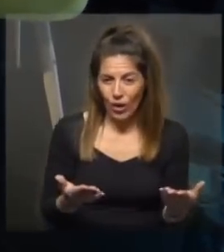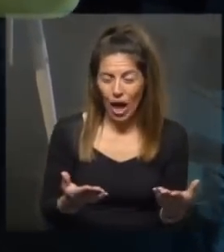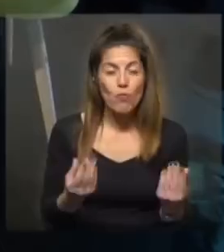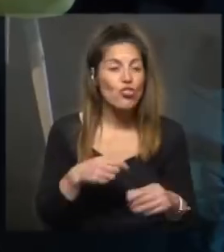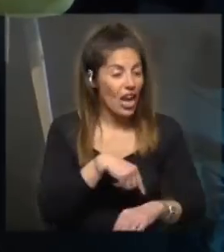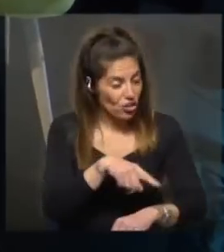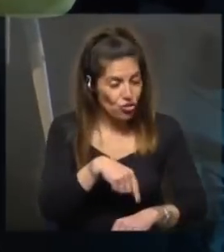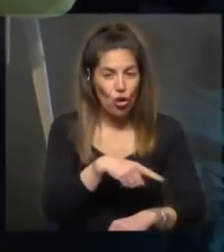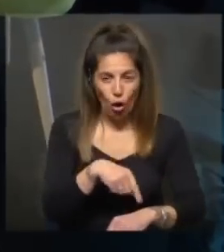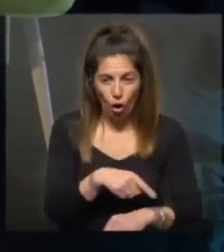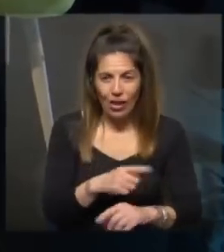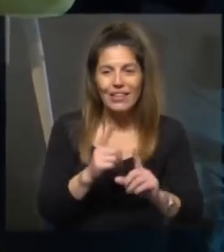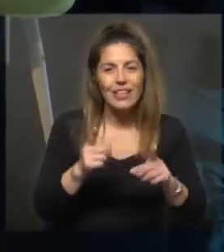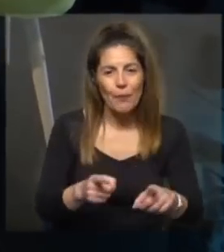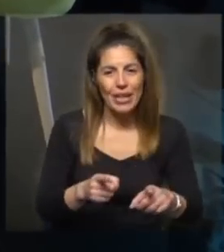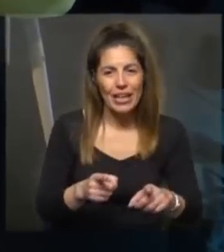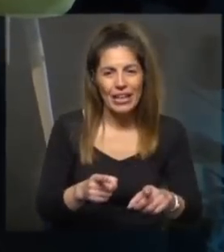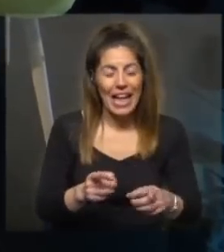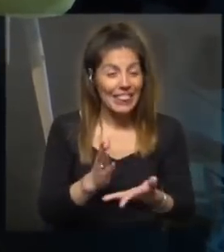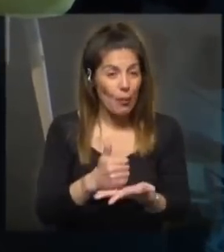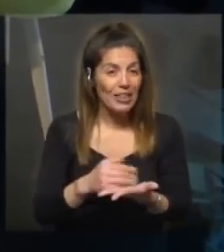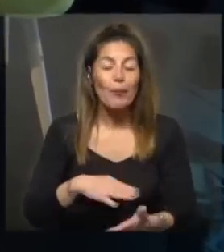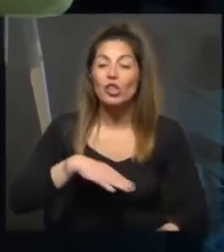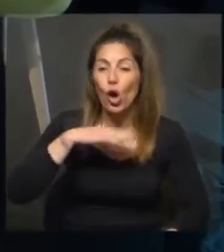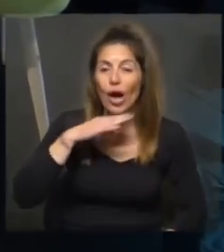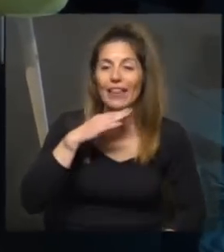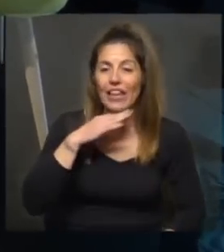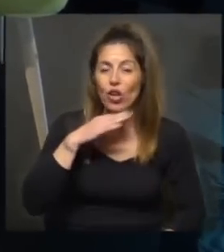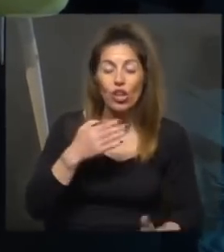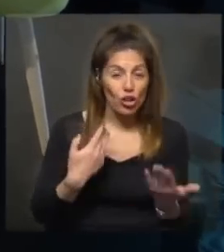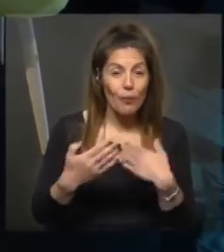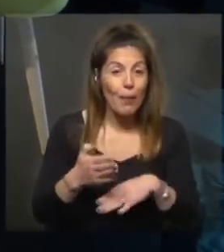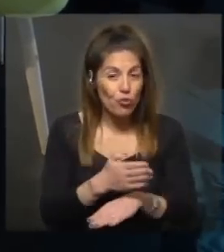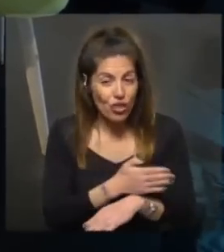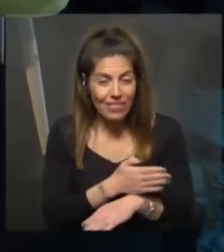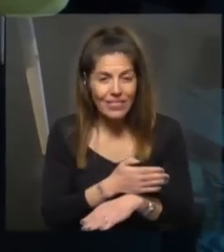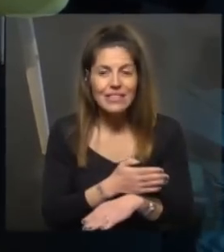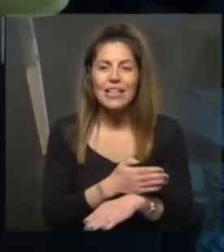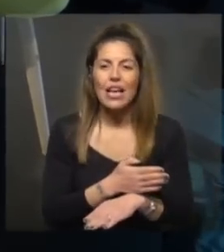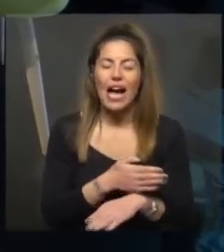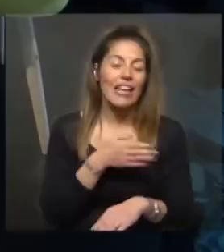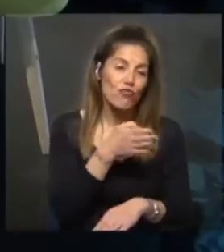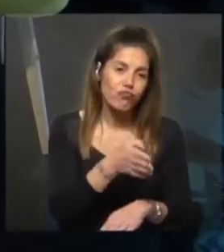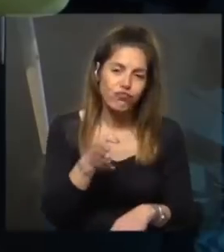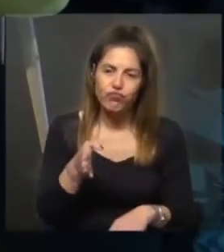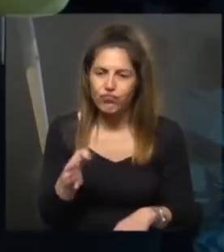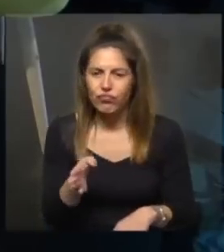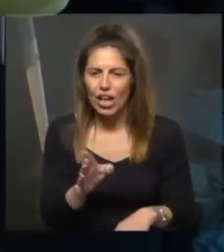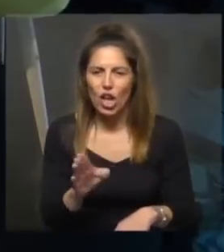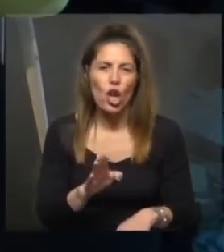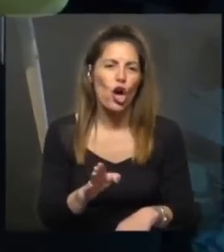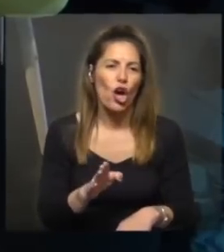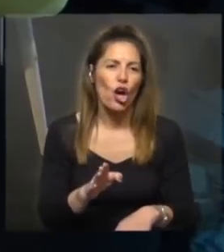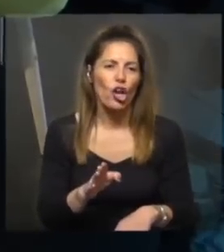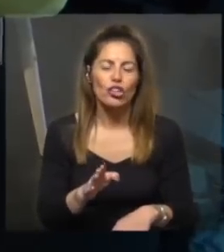lleva muchas horas y además en un departamento canelones donde lo conversábamos antes hay que andar para un lado y para el otro nada estaba al lado